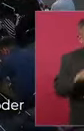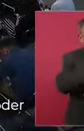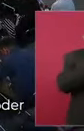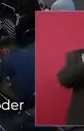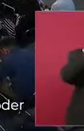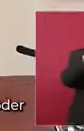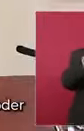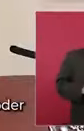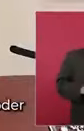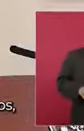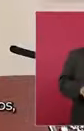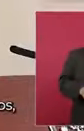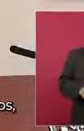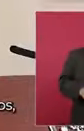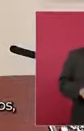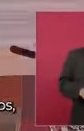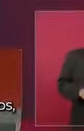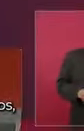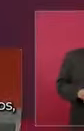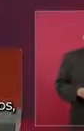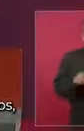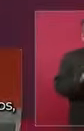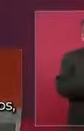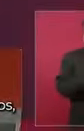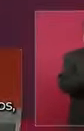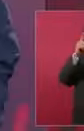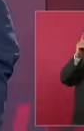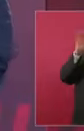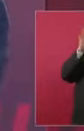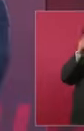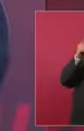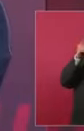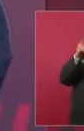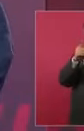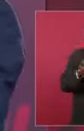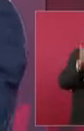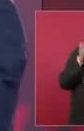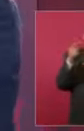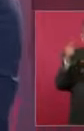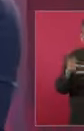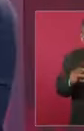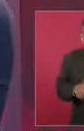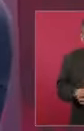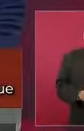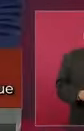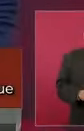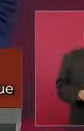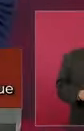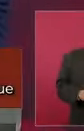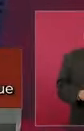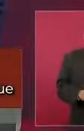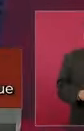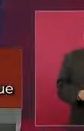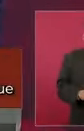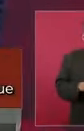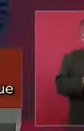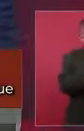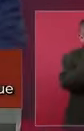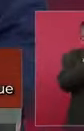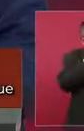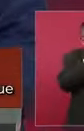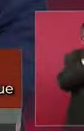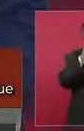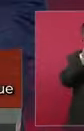del poder por el poder, que solo les interesen los cargos. No le hace que sean ideales